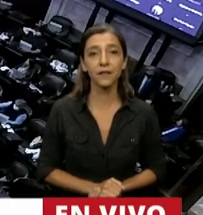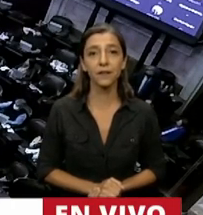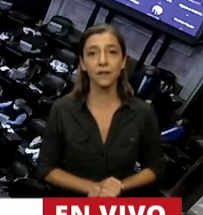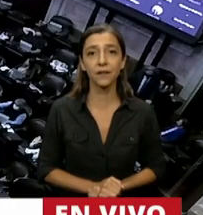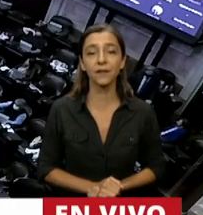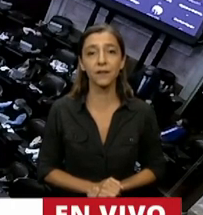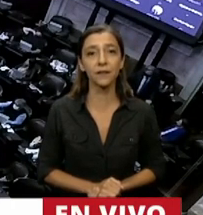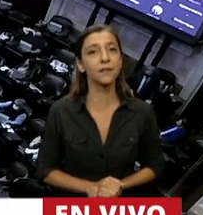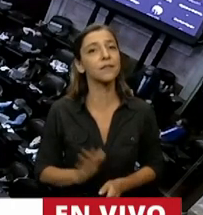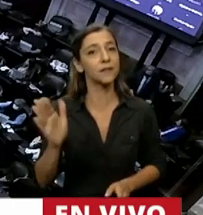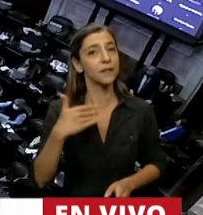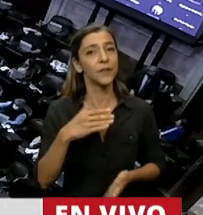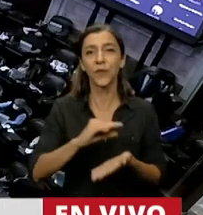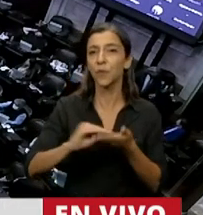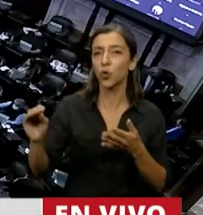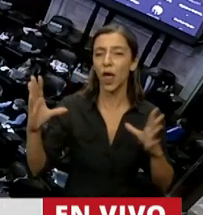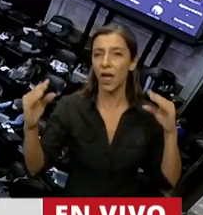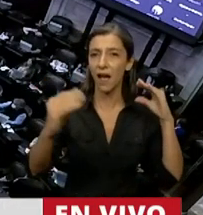Diputado Aicega.